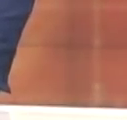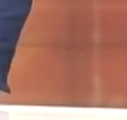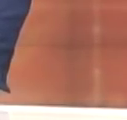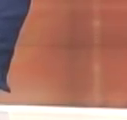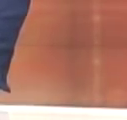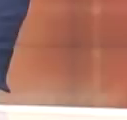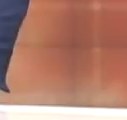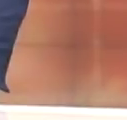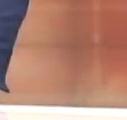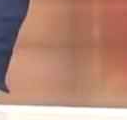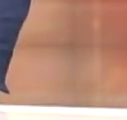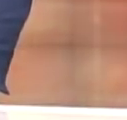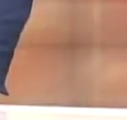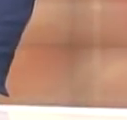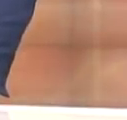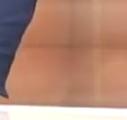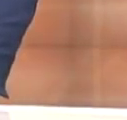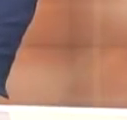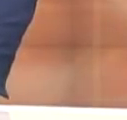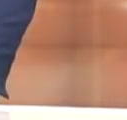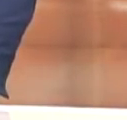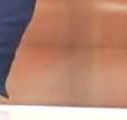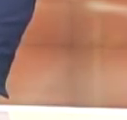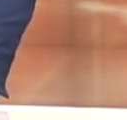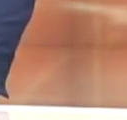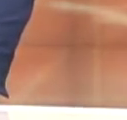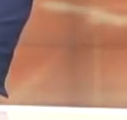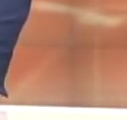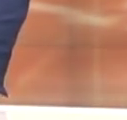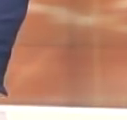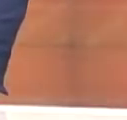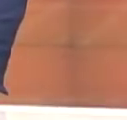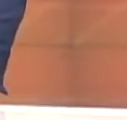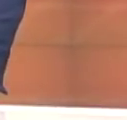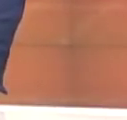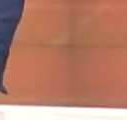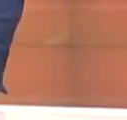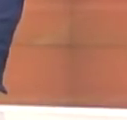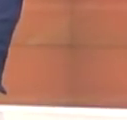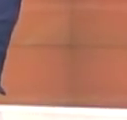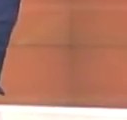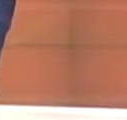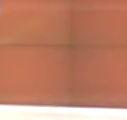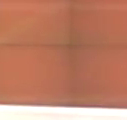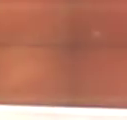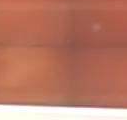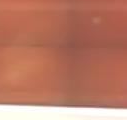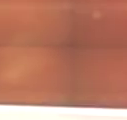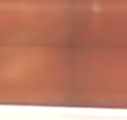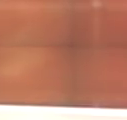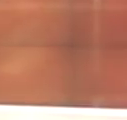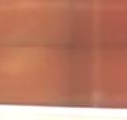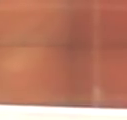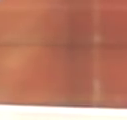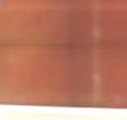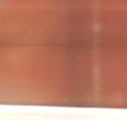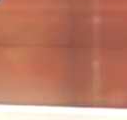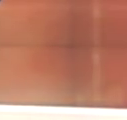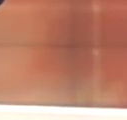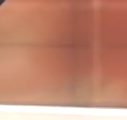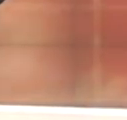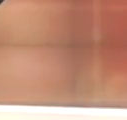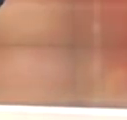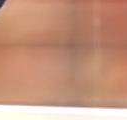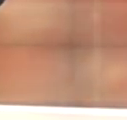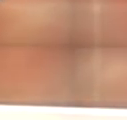Palabra del magistrado Juan José Mendoza, quien es presidente de la Sala Constitucional del Tribunal Supremo de Justicia, advertía de inmediato